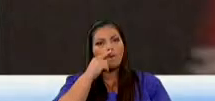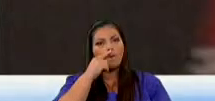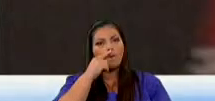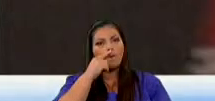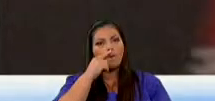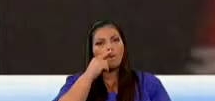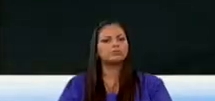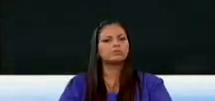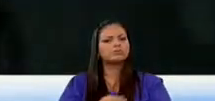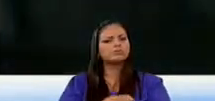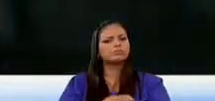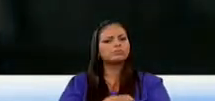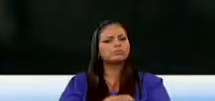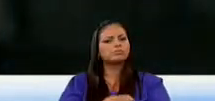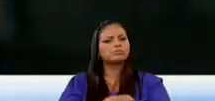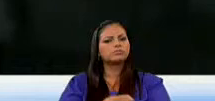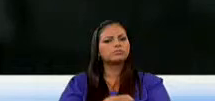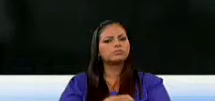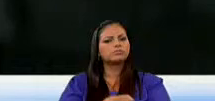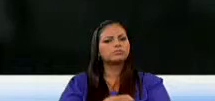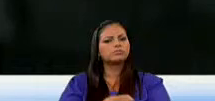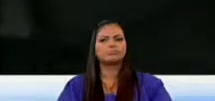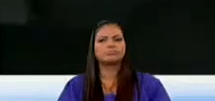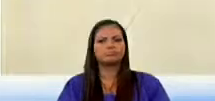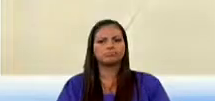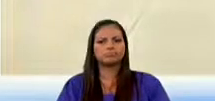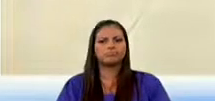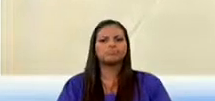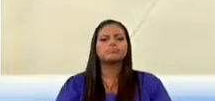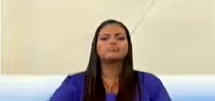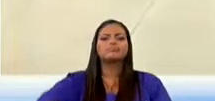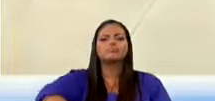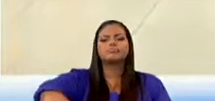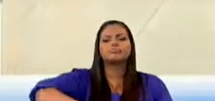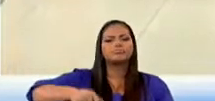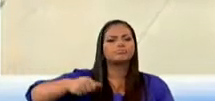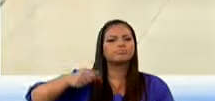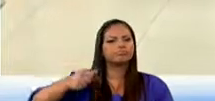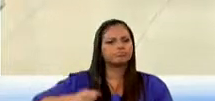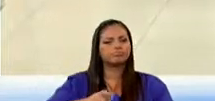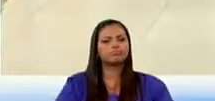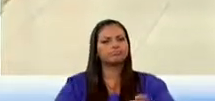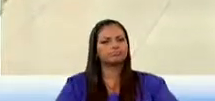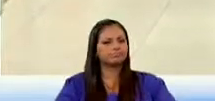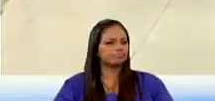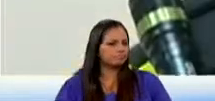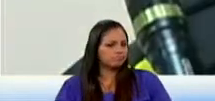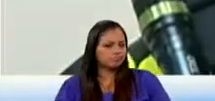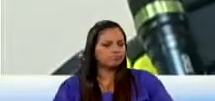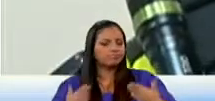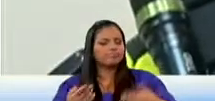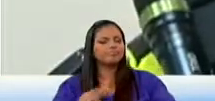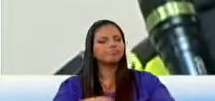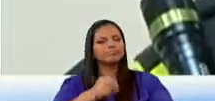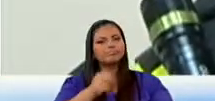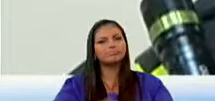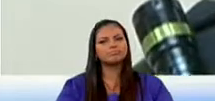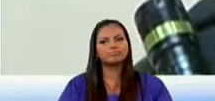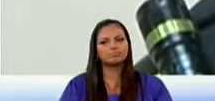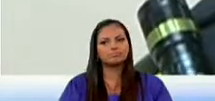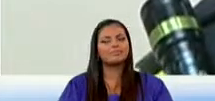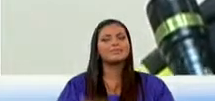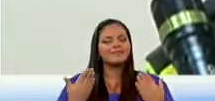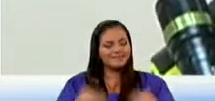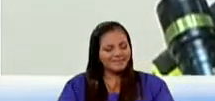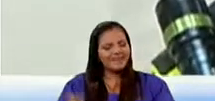anteriores. Se presume que se dedicaban al asalto a personas en puntos específicos del norte de la urbe. Son puesto orden de la